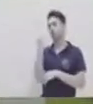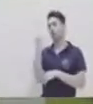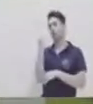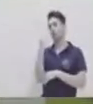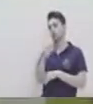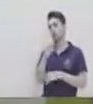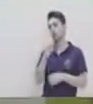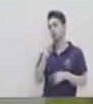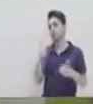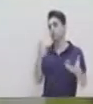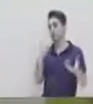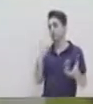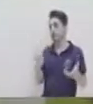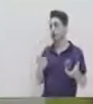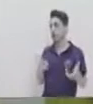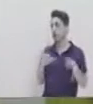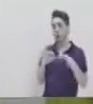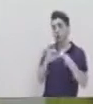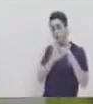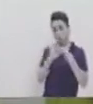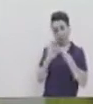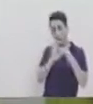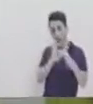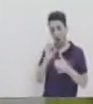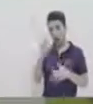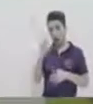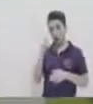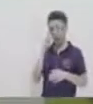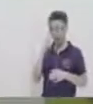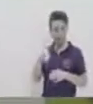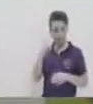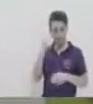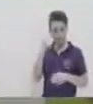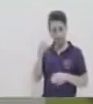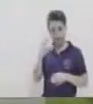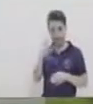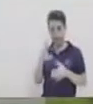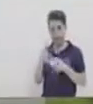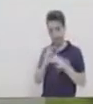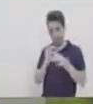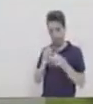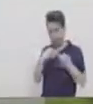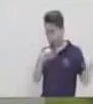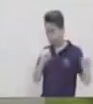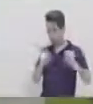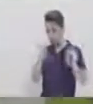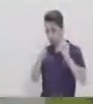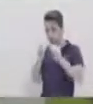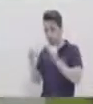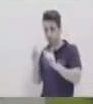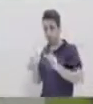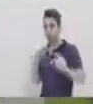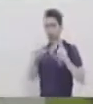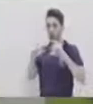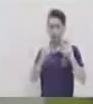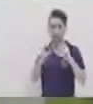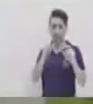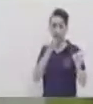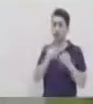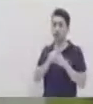importante que nosotros desglosemos en cuanto a organizarnos. La organización es muy importante, la comunicación